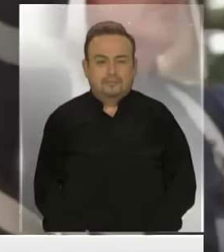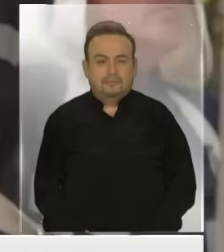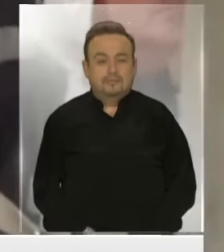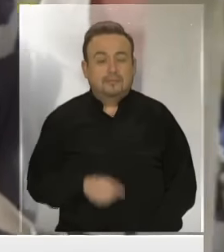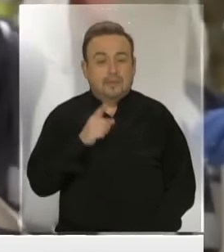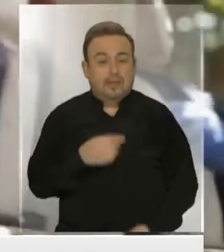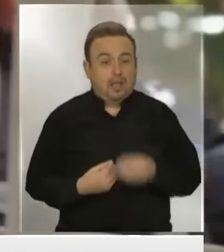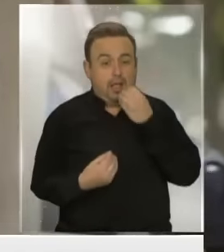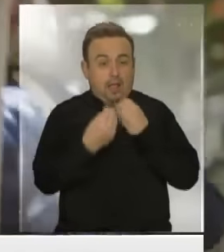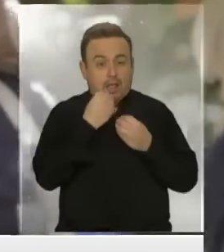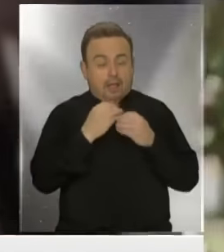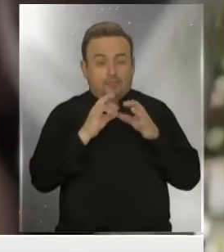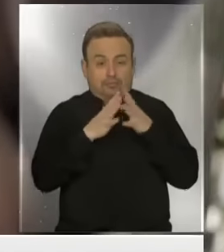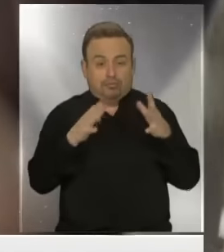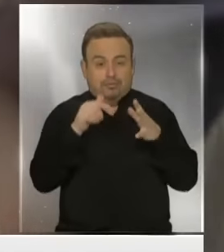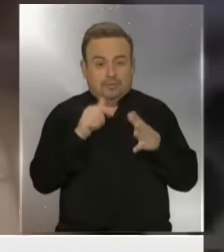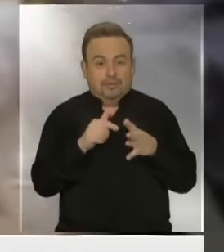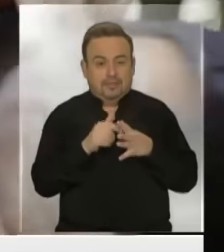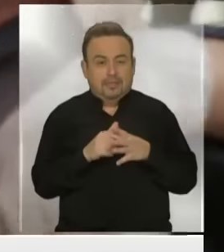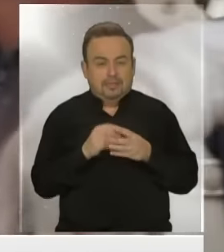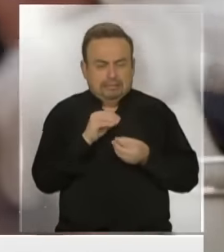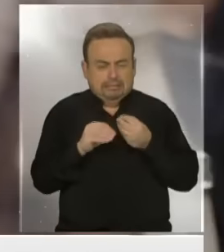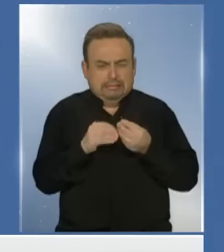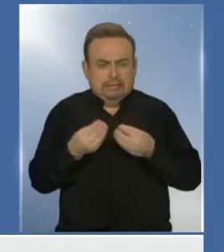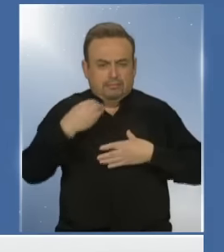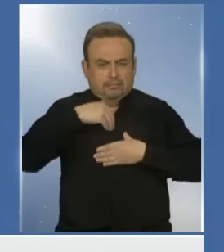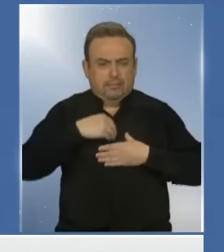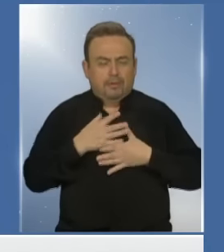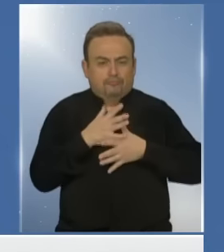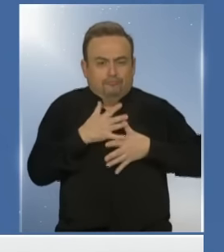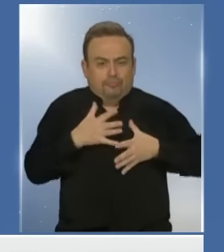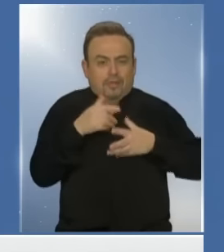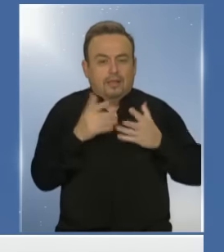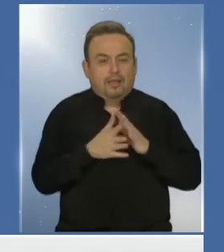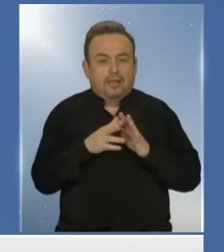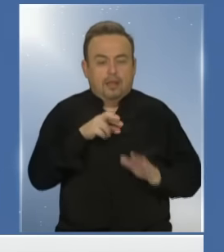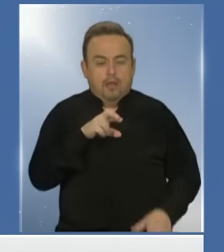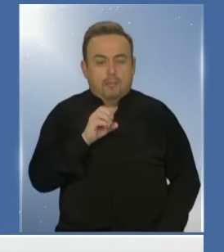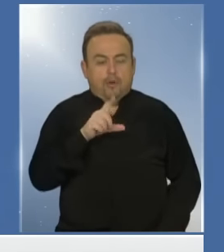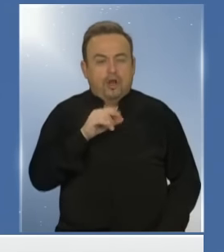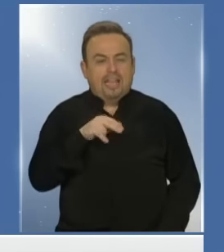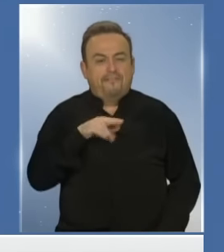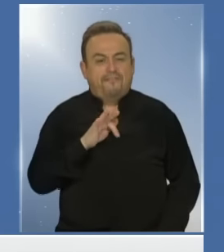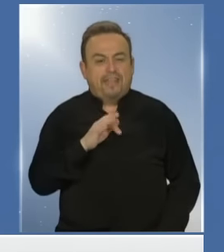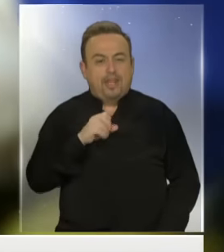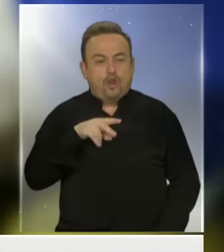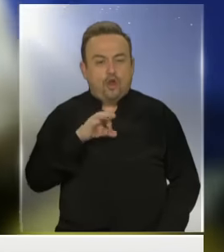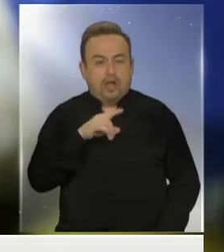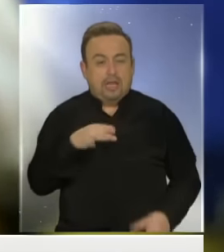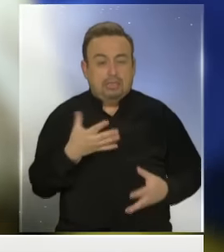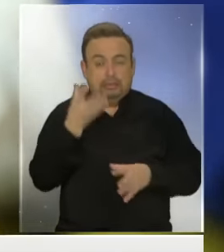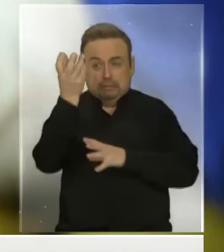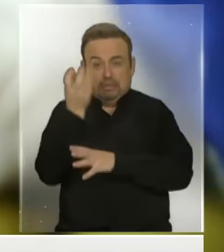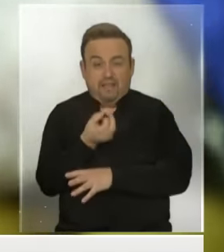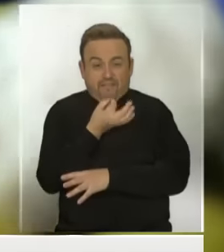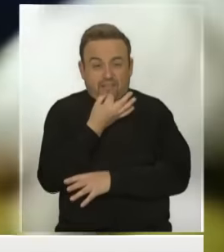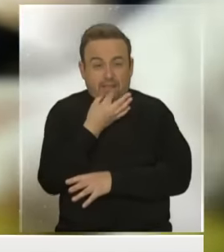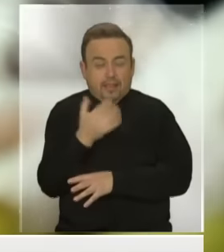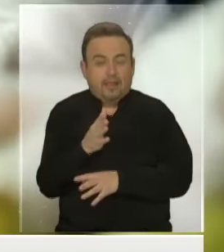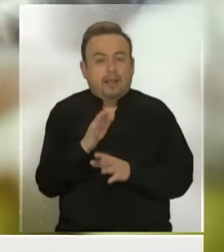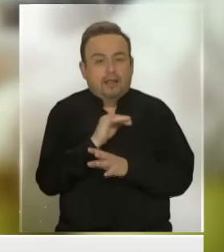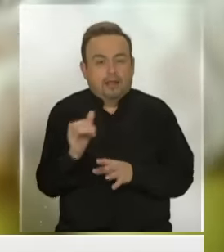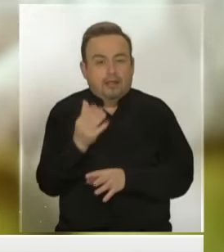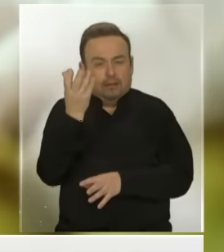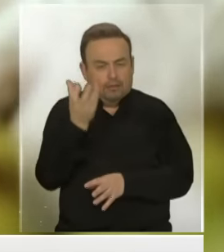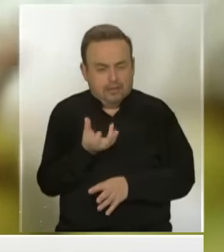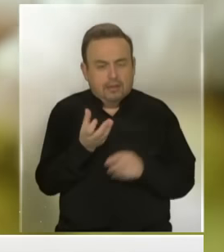Un alimento denso a nivel de micronutrientes y cargado de polifenoles. Y como se corta verde de la mata, vale bien tomar